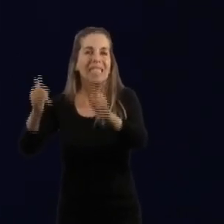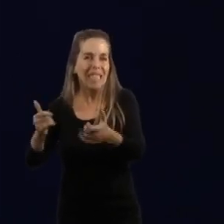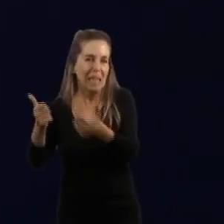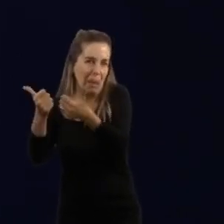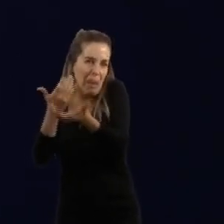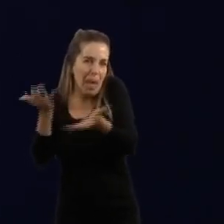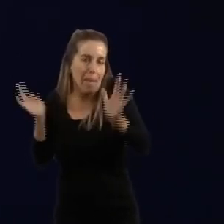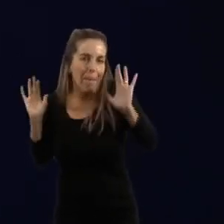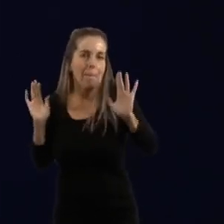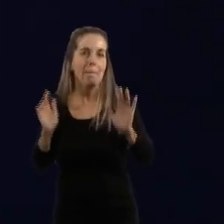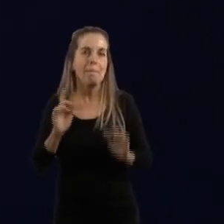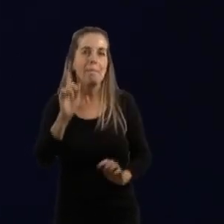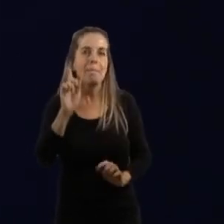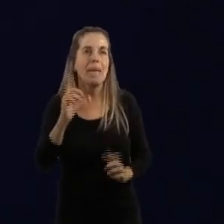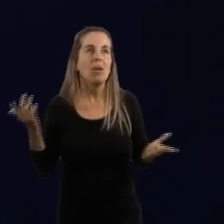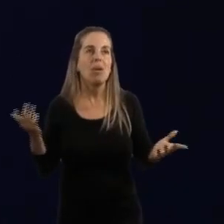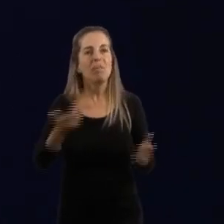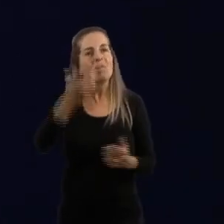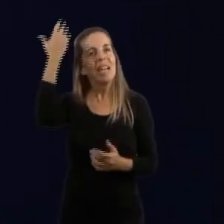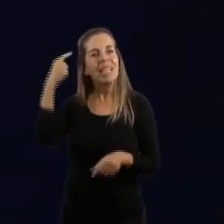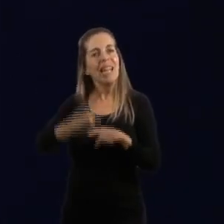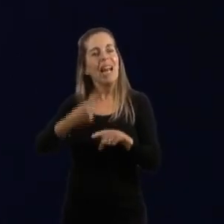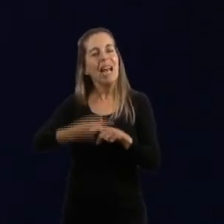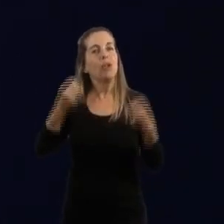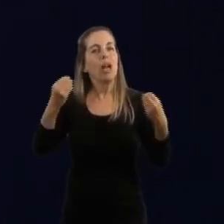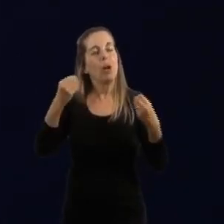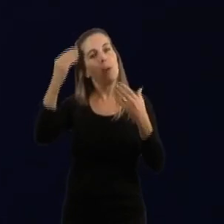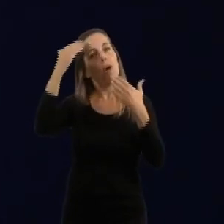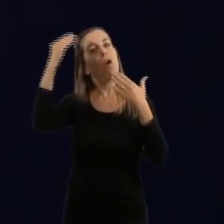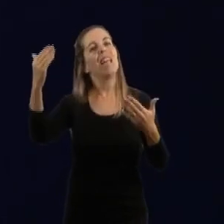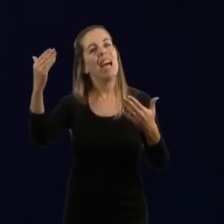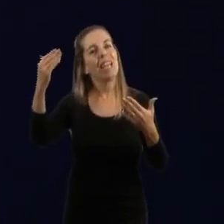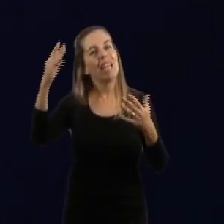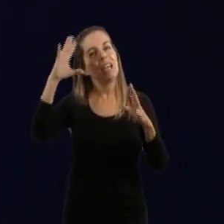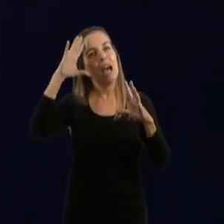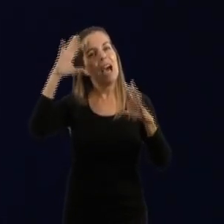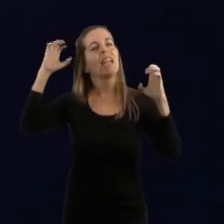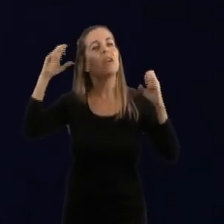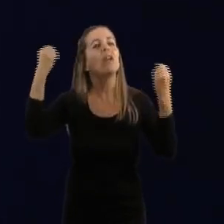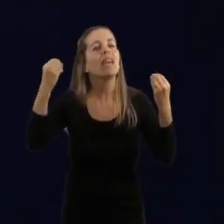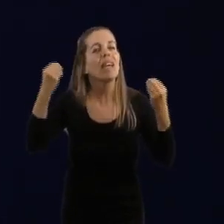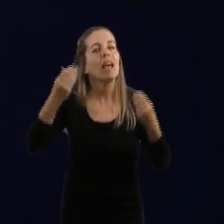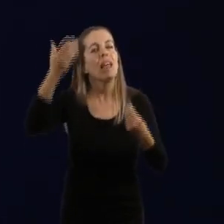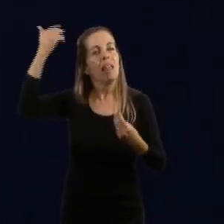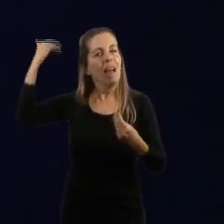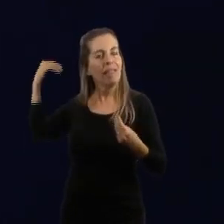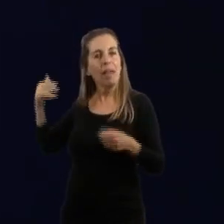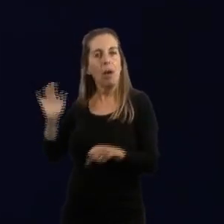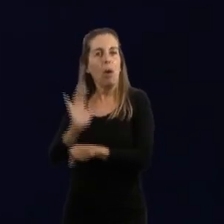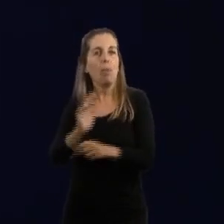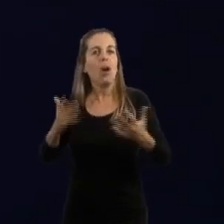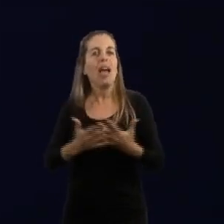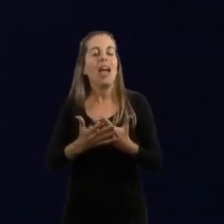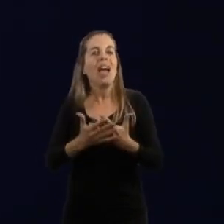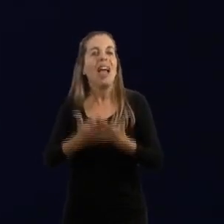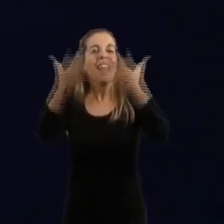uno lo que recordó ayer también fue cómo se olvidó el 9 de julio como el Día de la Independencia en la Argentina